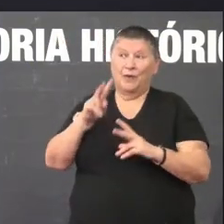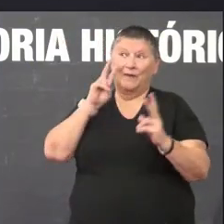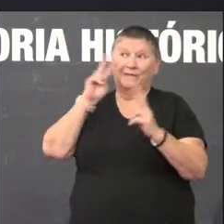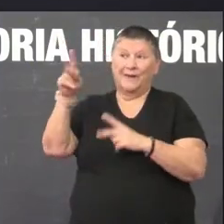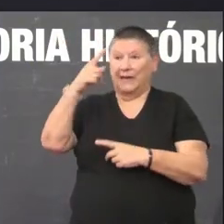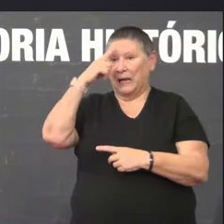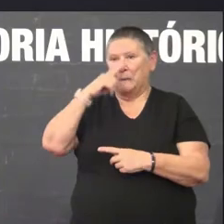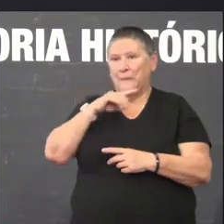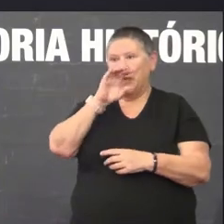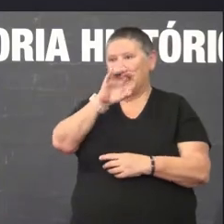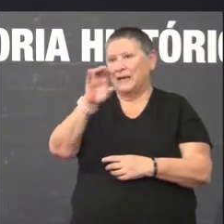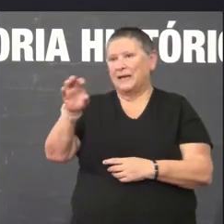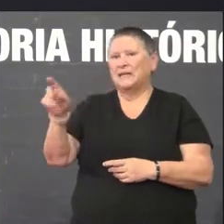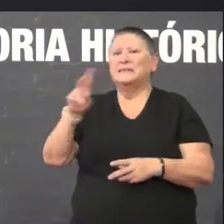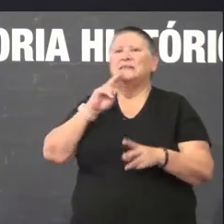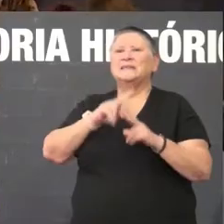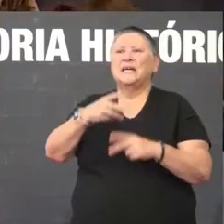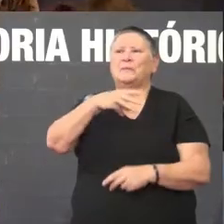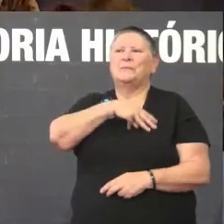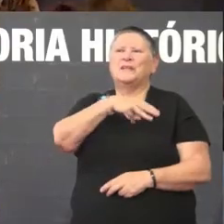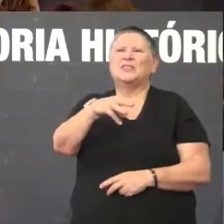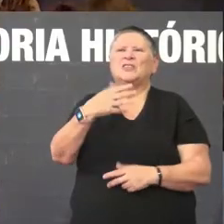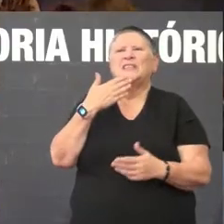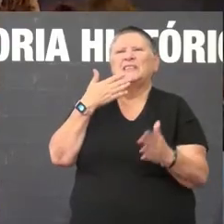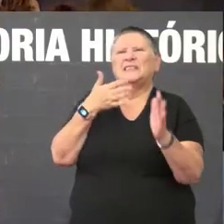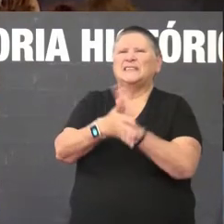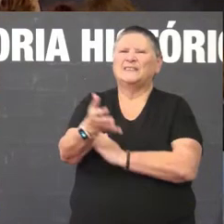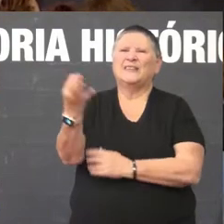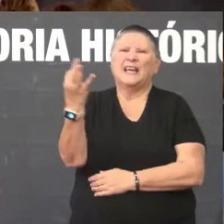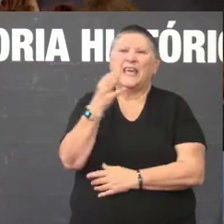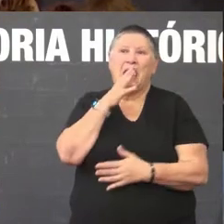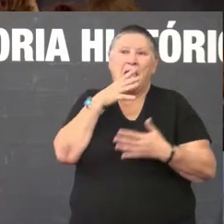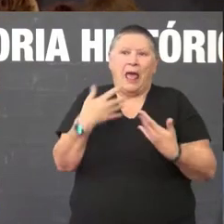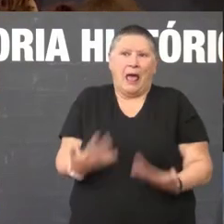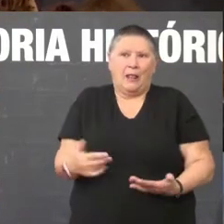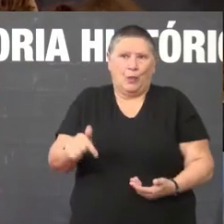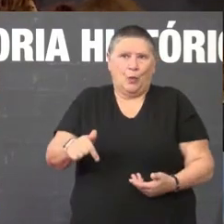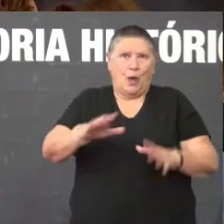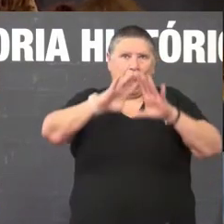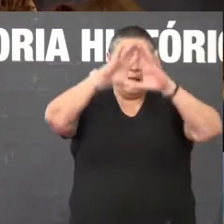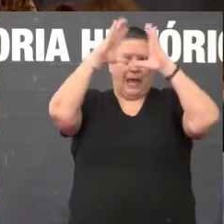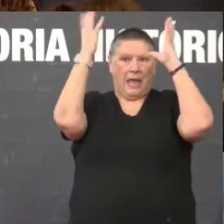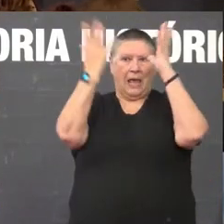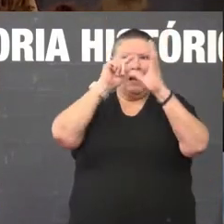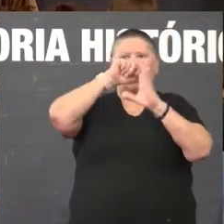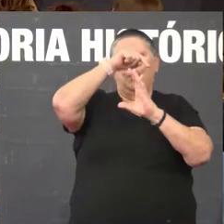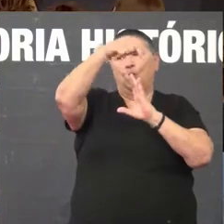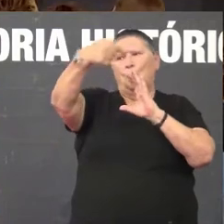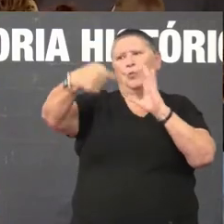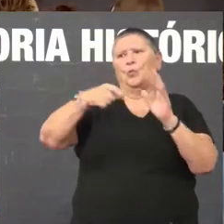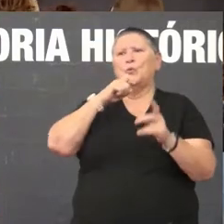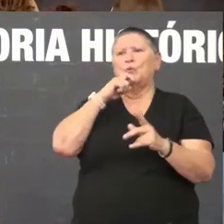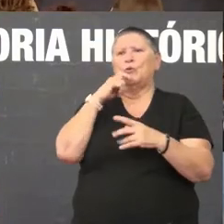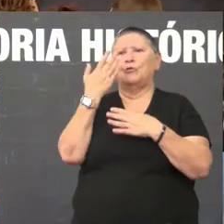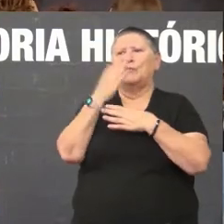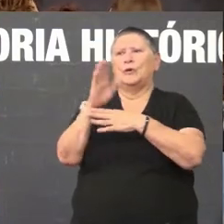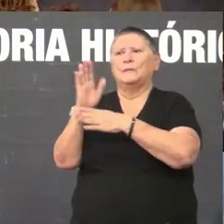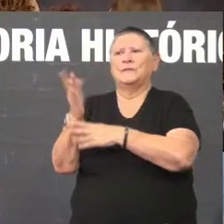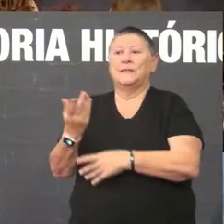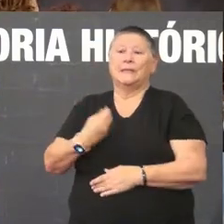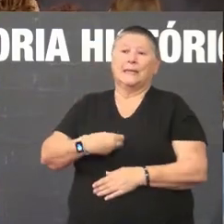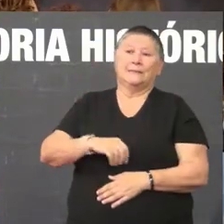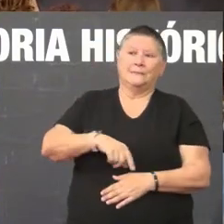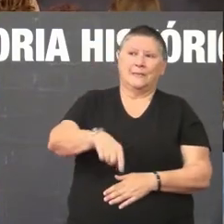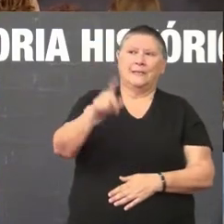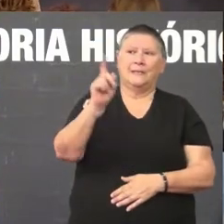vídeo do que a masonería representa hoxe no mundo e de como está hoxe representada en España,